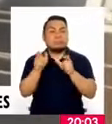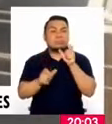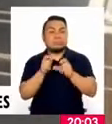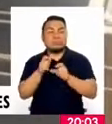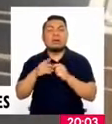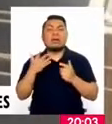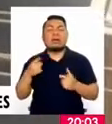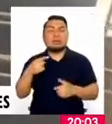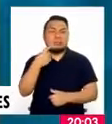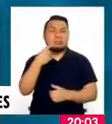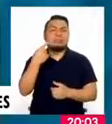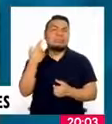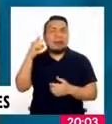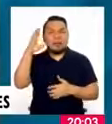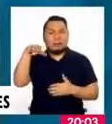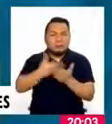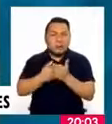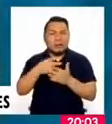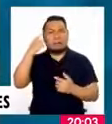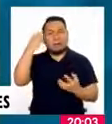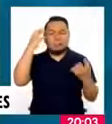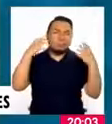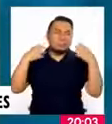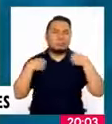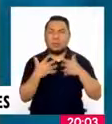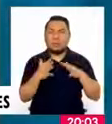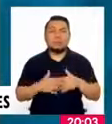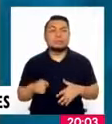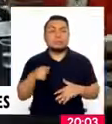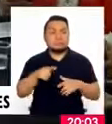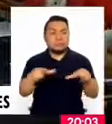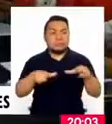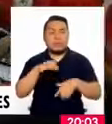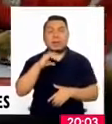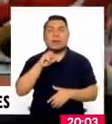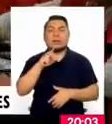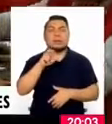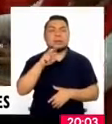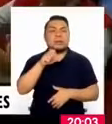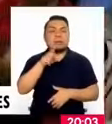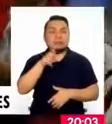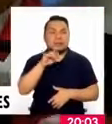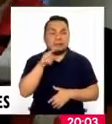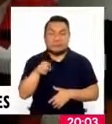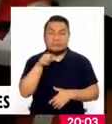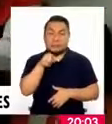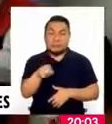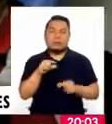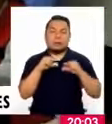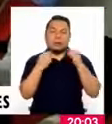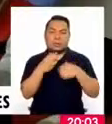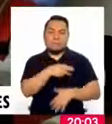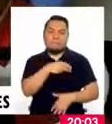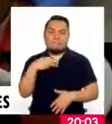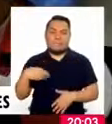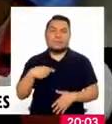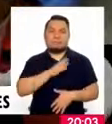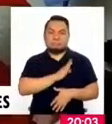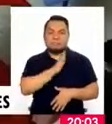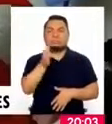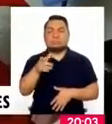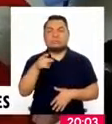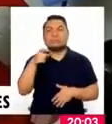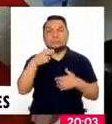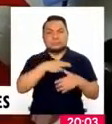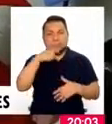resultaron heridos. A este distrito ubicado en la provincia de Carabelí, llegó una comisión de alto nivel conformado por los ministros de Energía y